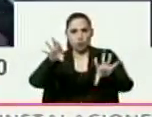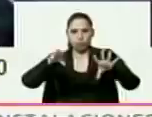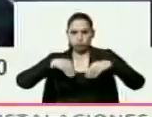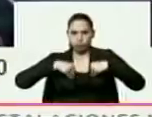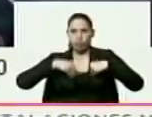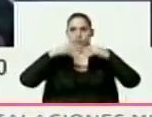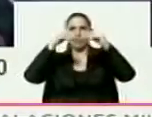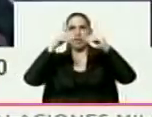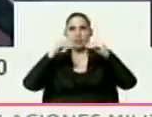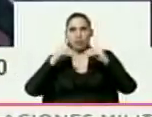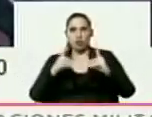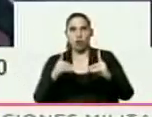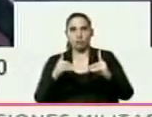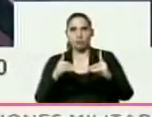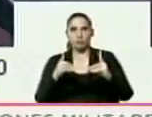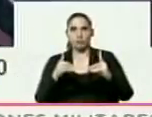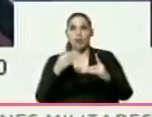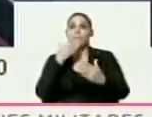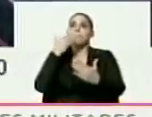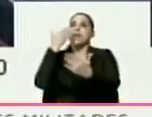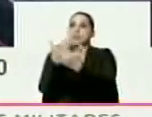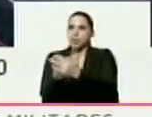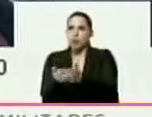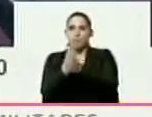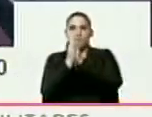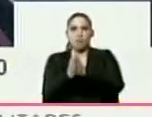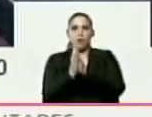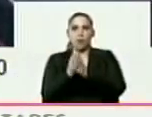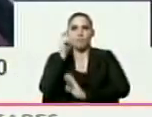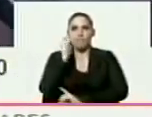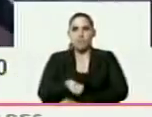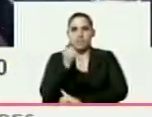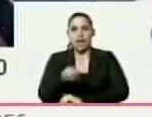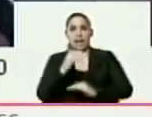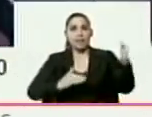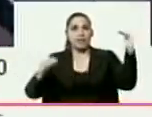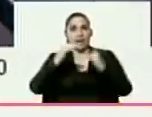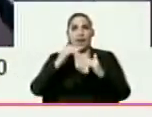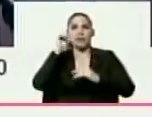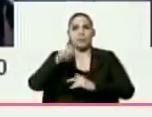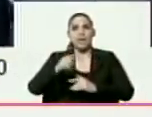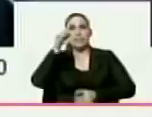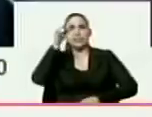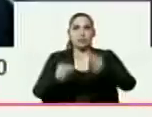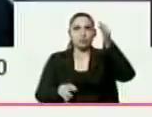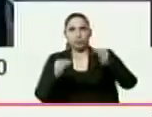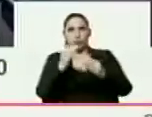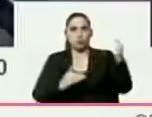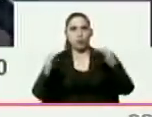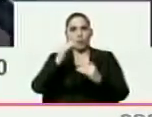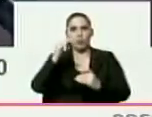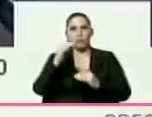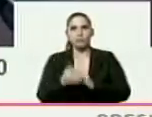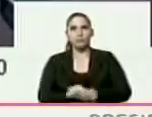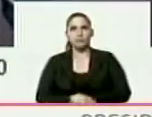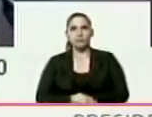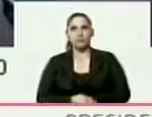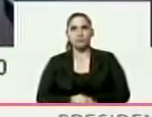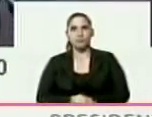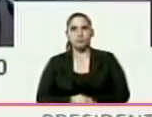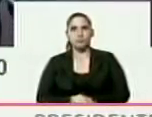decisión y le he pedido al fiscal general, al Tribunal Supremo de Justicia,